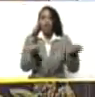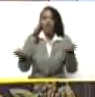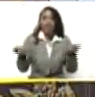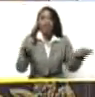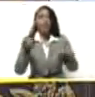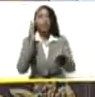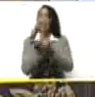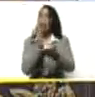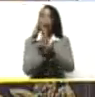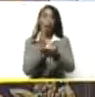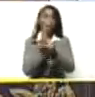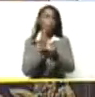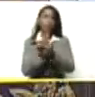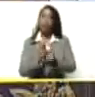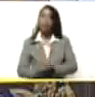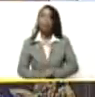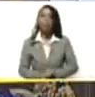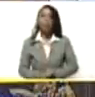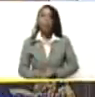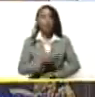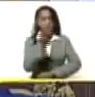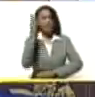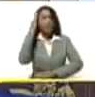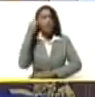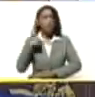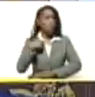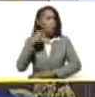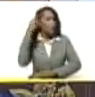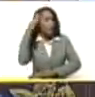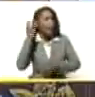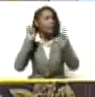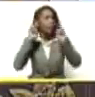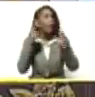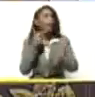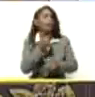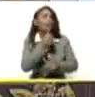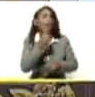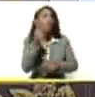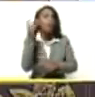siempre ustedes saben a qué me refiero yo ahora